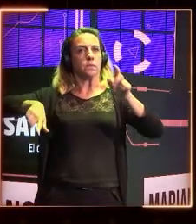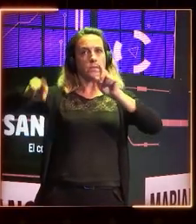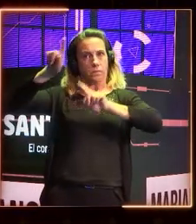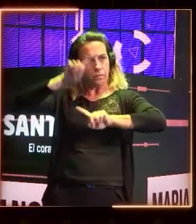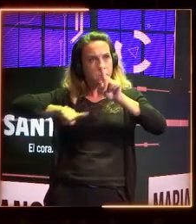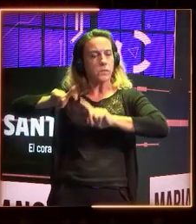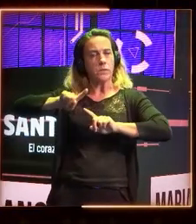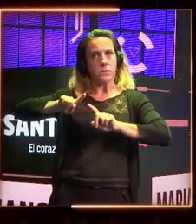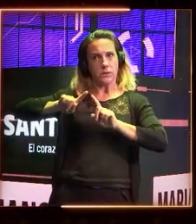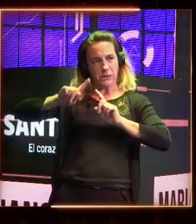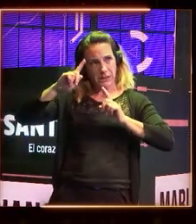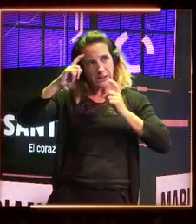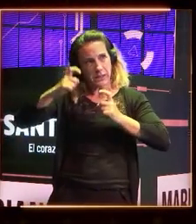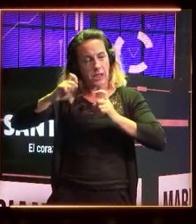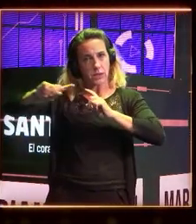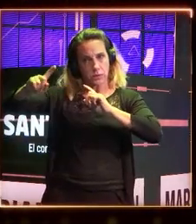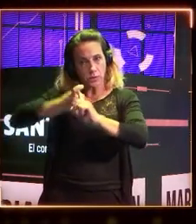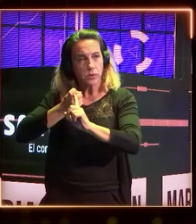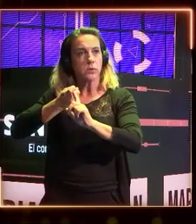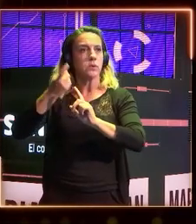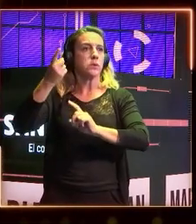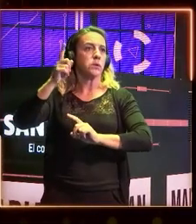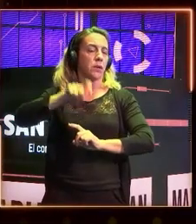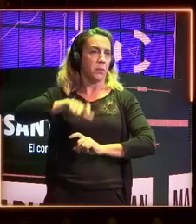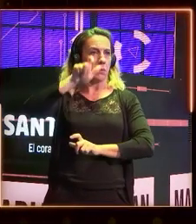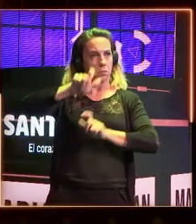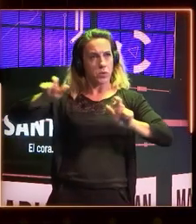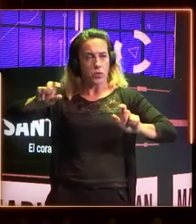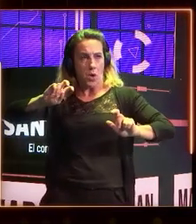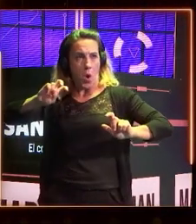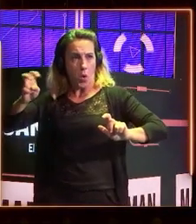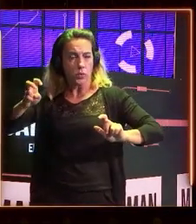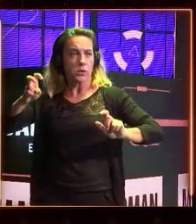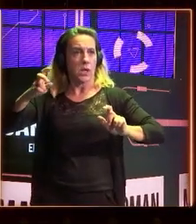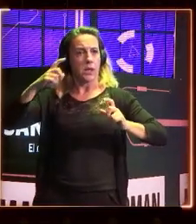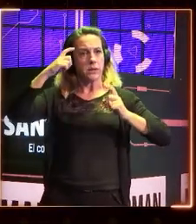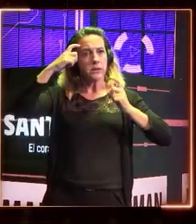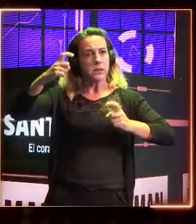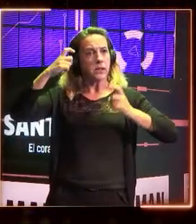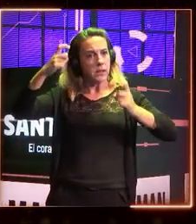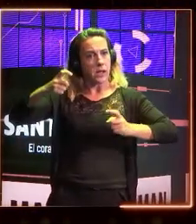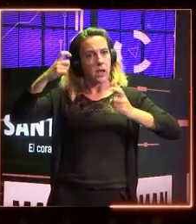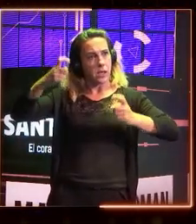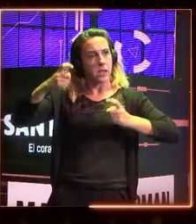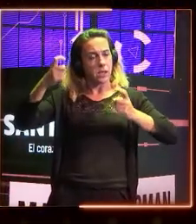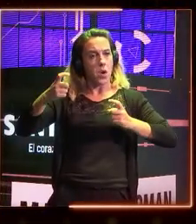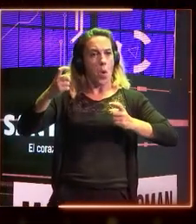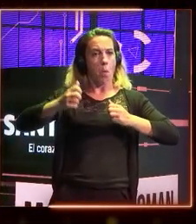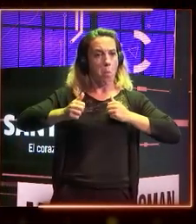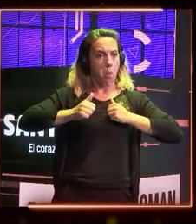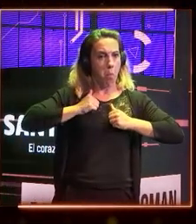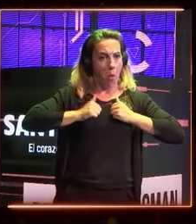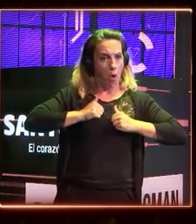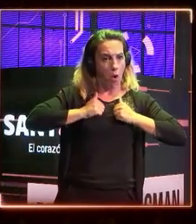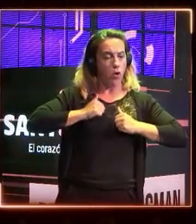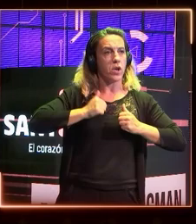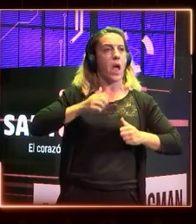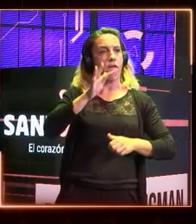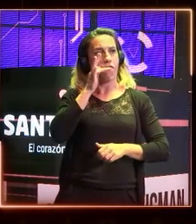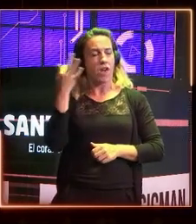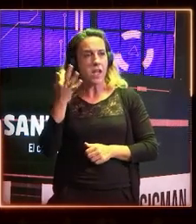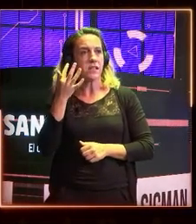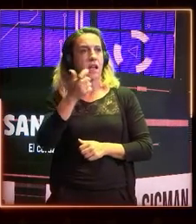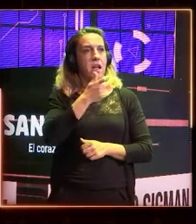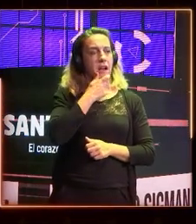hecho unos matemáticos polacos reki y otros que vienen también de una trama policíaca llegando desde Polonia Francia luego de Inglaterra con lo